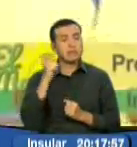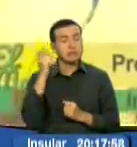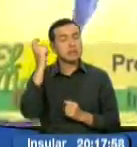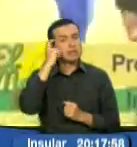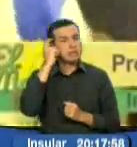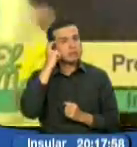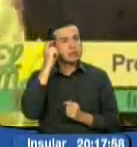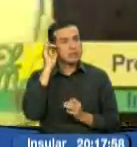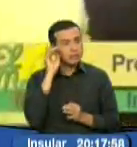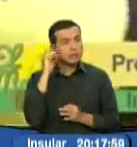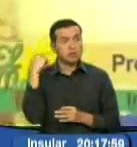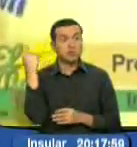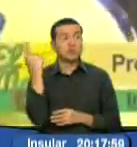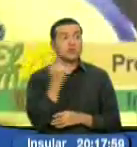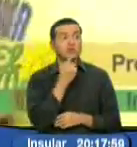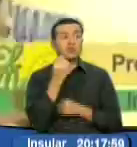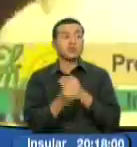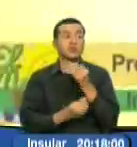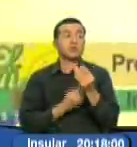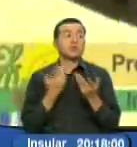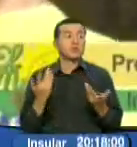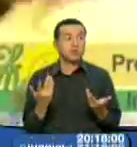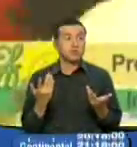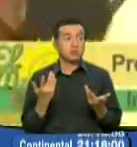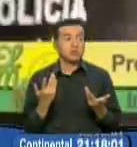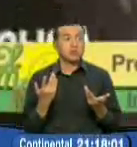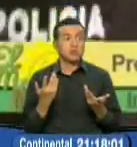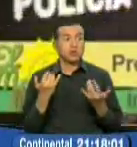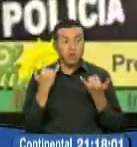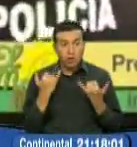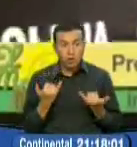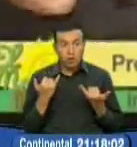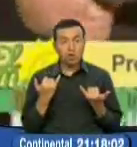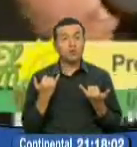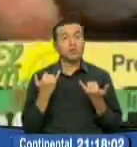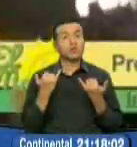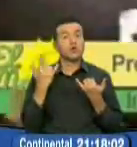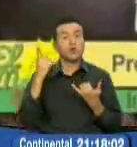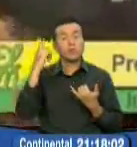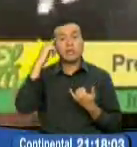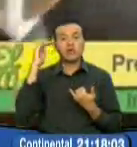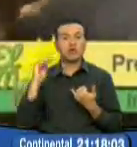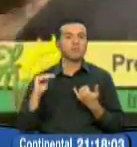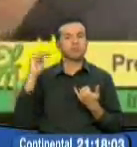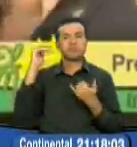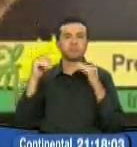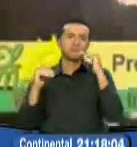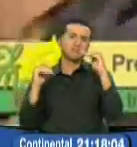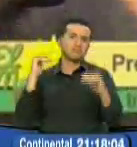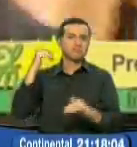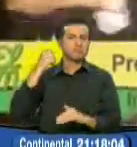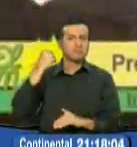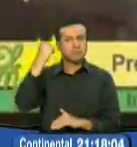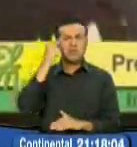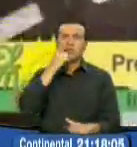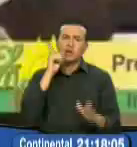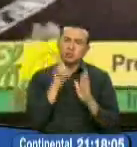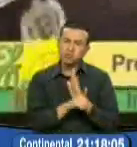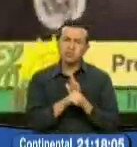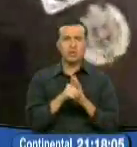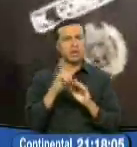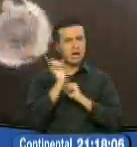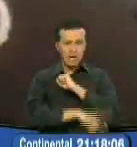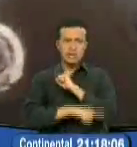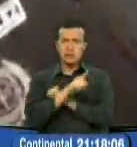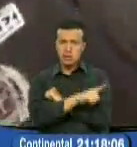esto y nosotros tenemos que en este caso, en este Estado, repito, constitucional de derecho y de justicia, presentar las acciones porque tienen que